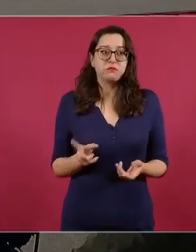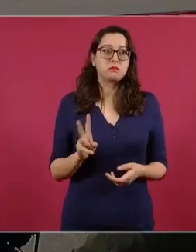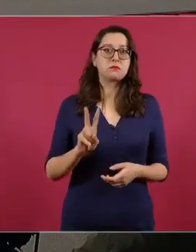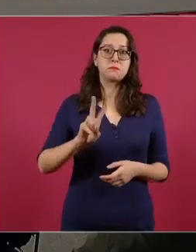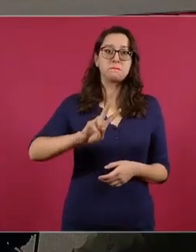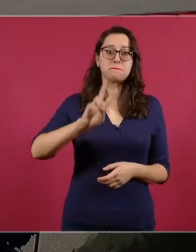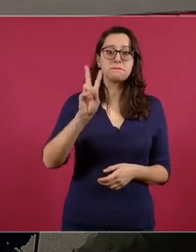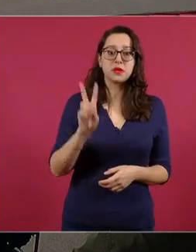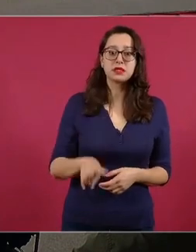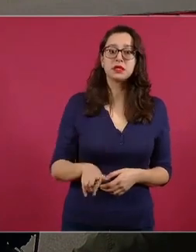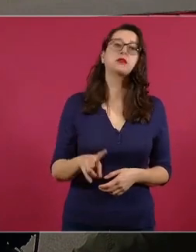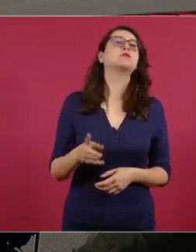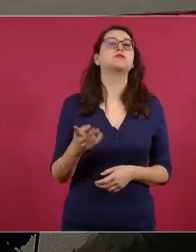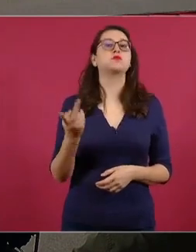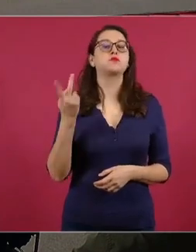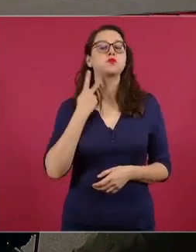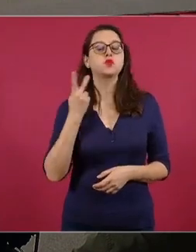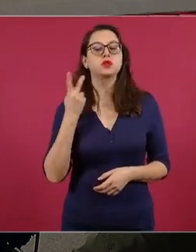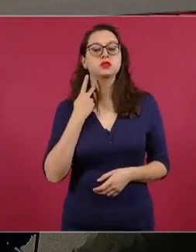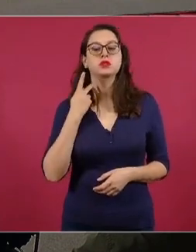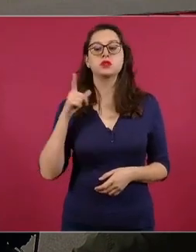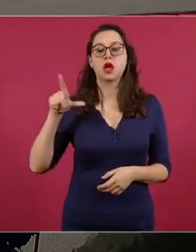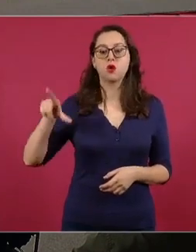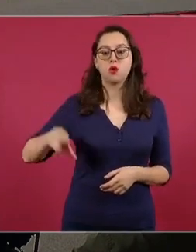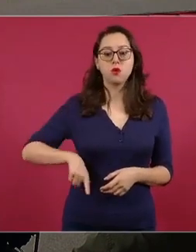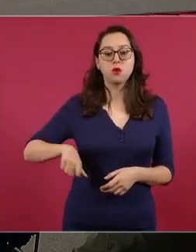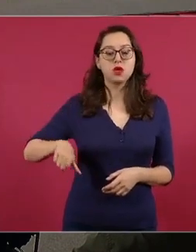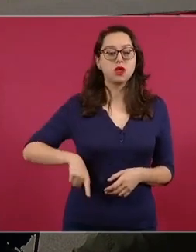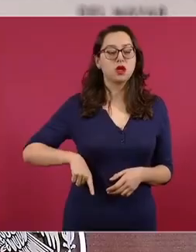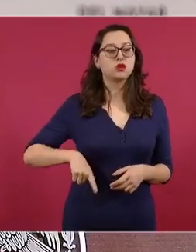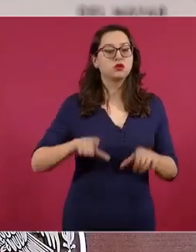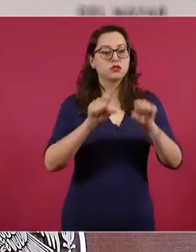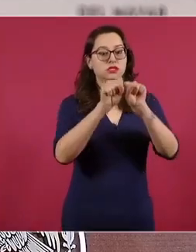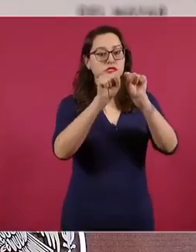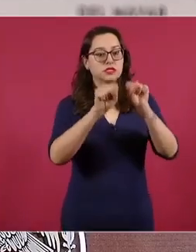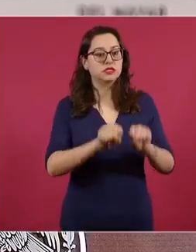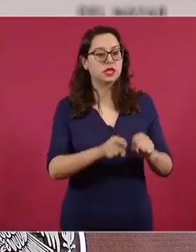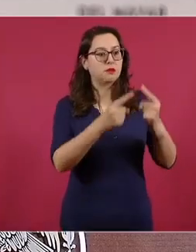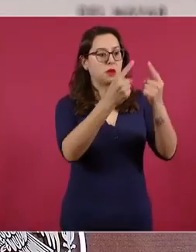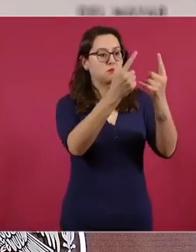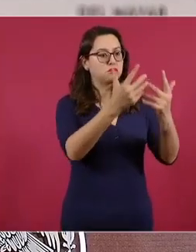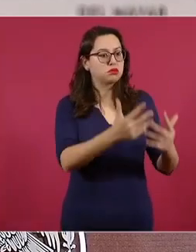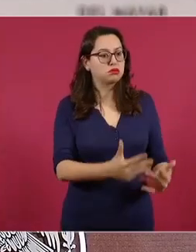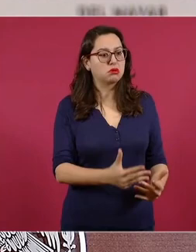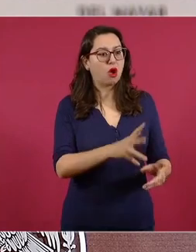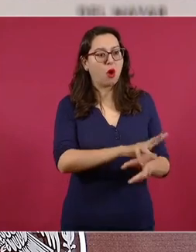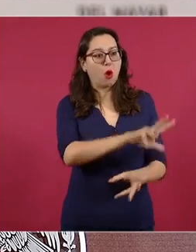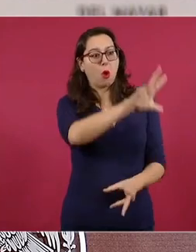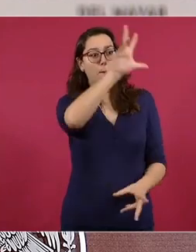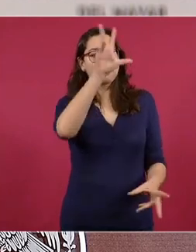de los sistemas de corrupción a la gobernanza del país.